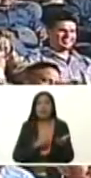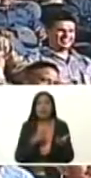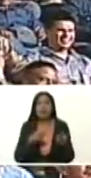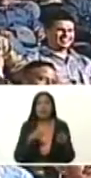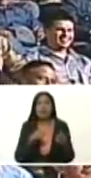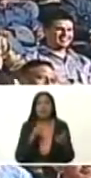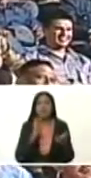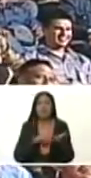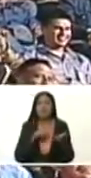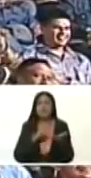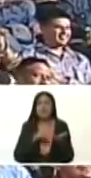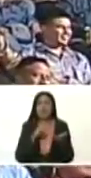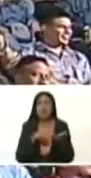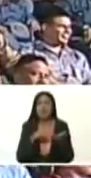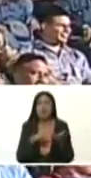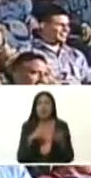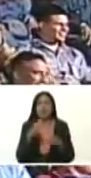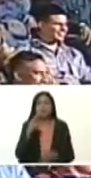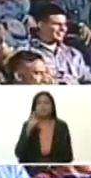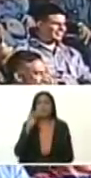Bausilum, mi hermano de Bausilum,